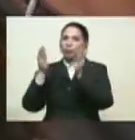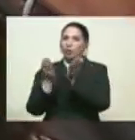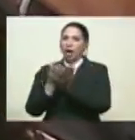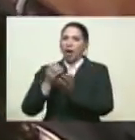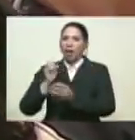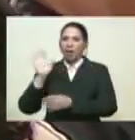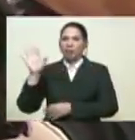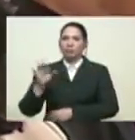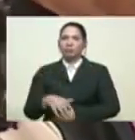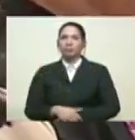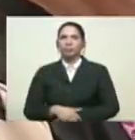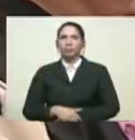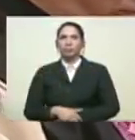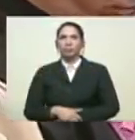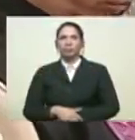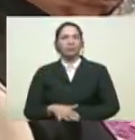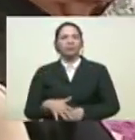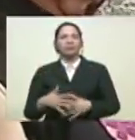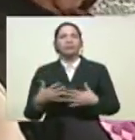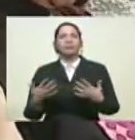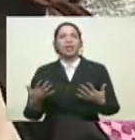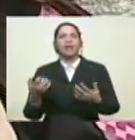¿Qué nos hemos enfrentado nosotros?